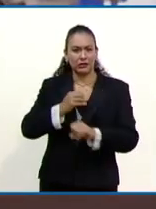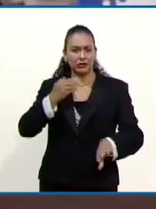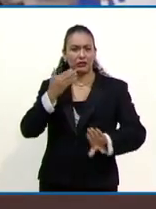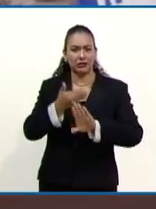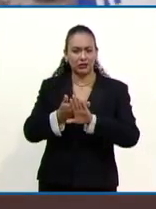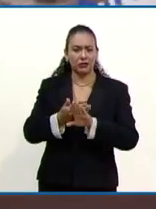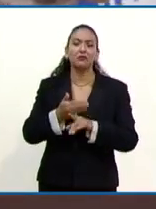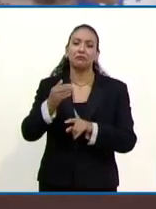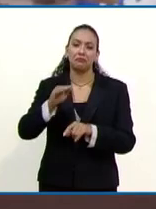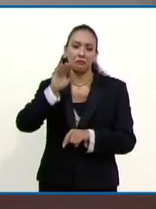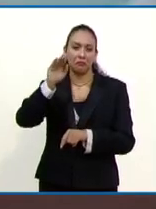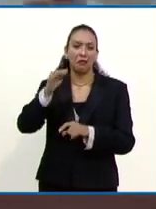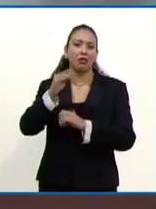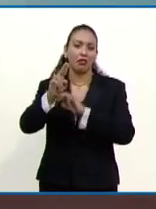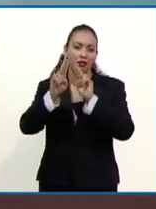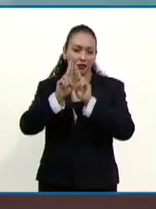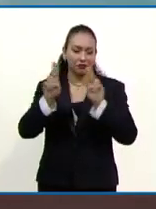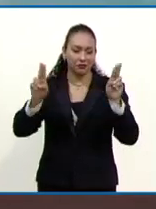judicial.